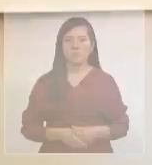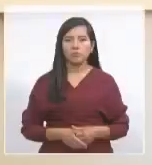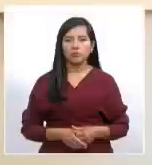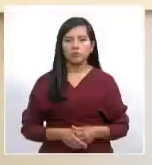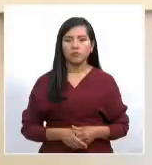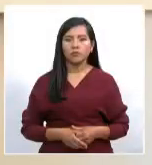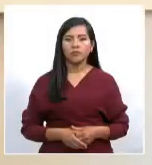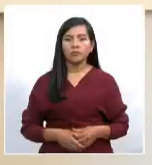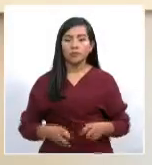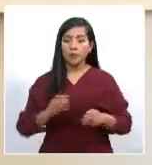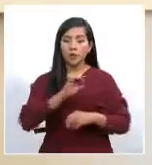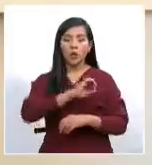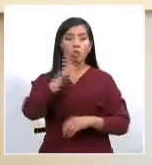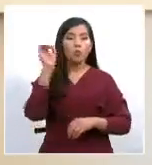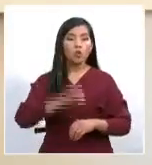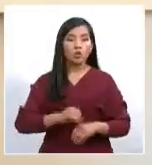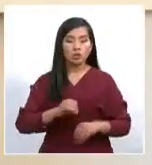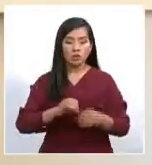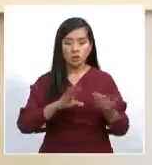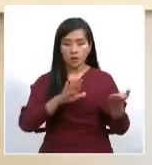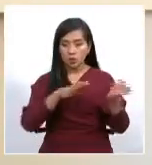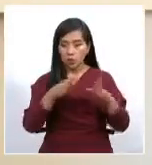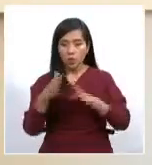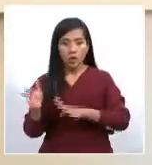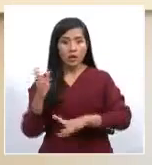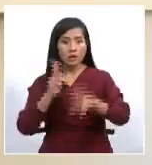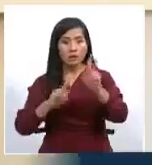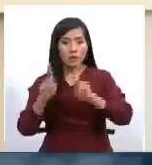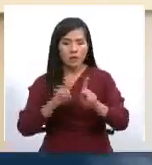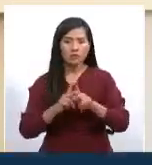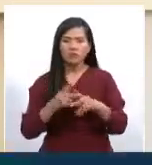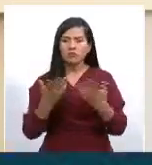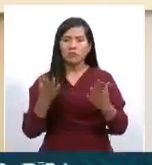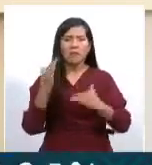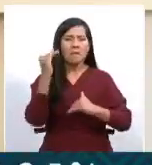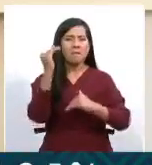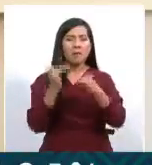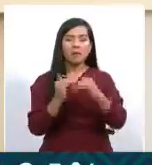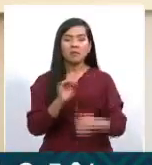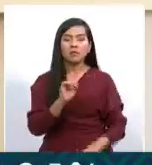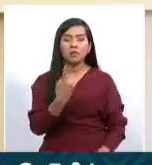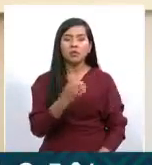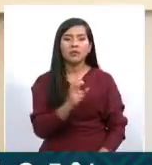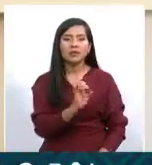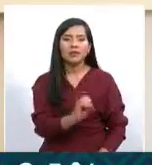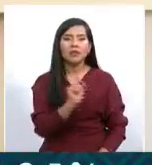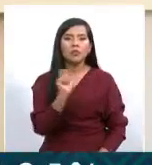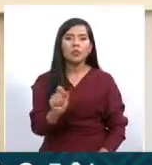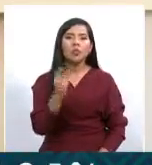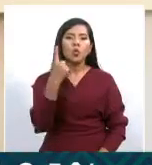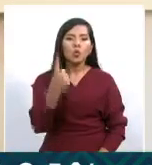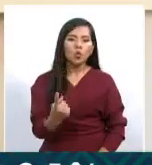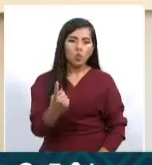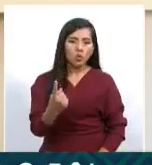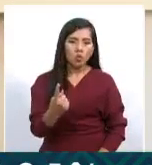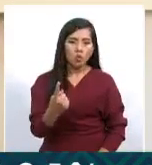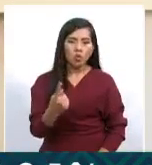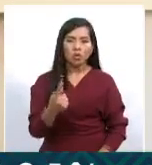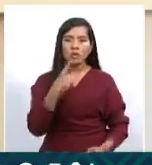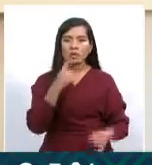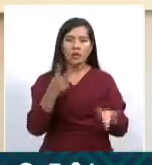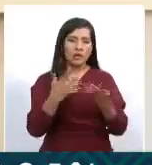Nuestra tasa de letalidad todavía es bajísima. Tenemos 0.1 de letalidad, con